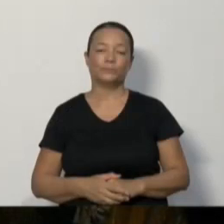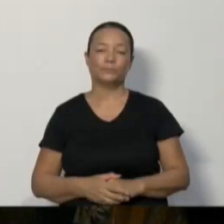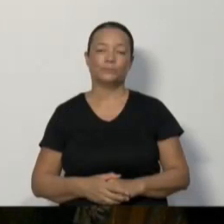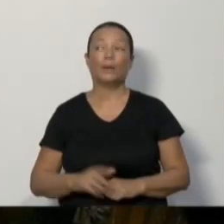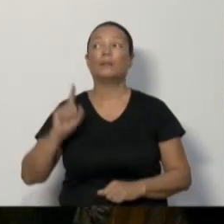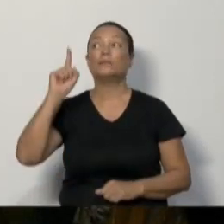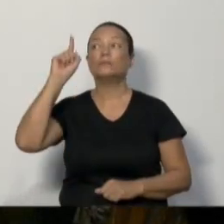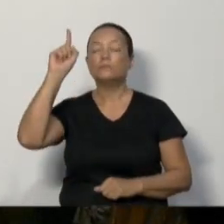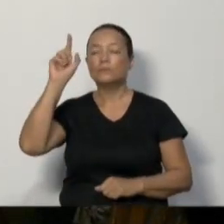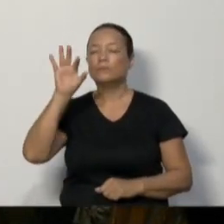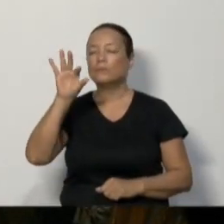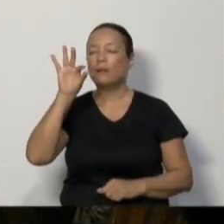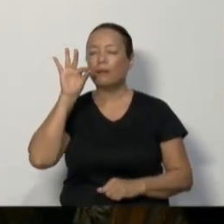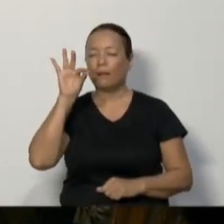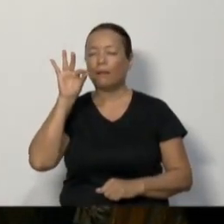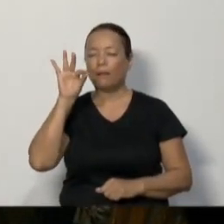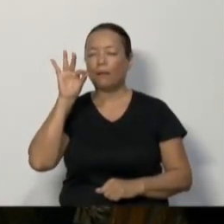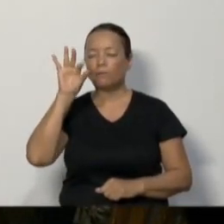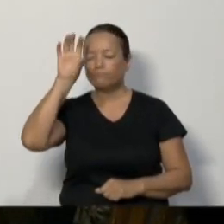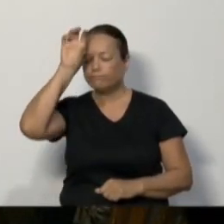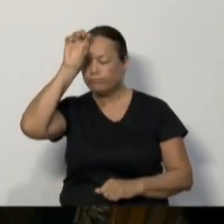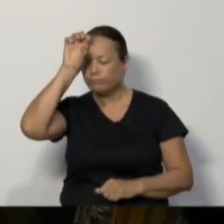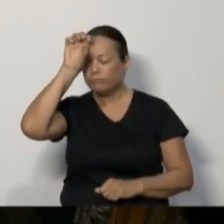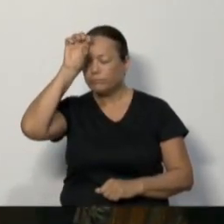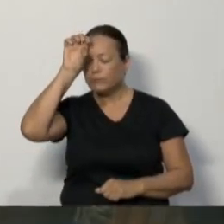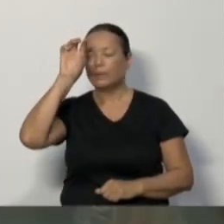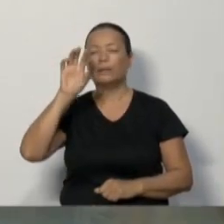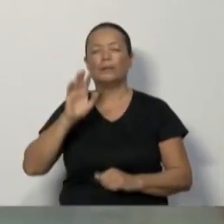nosotros. Tú que nos llamas a hacer penitencia.